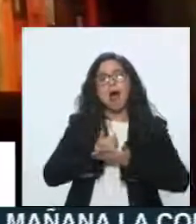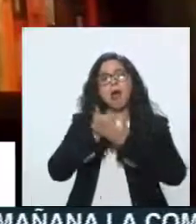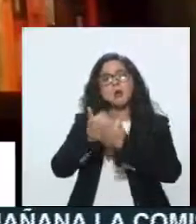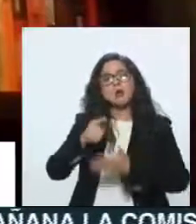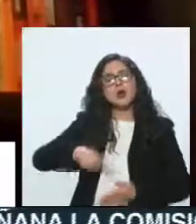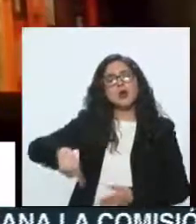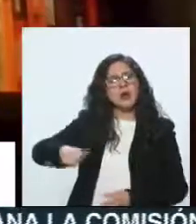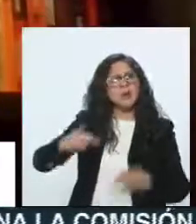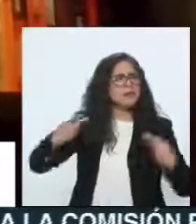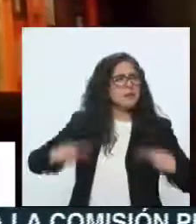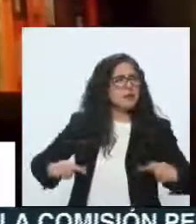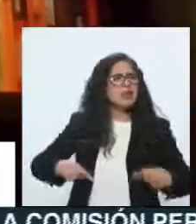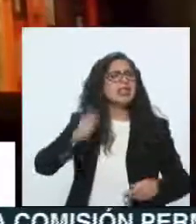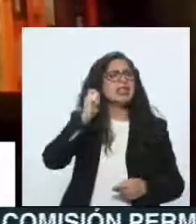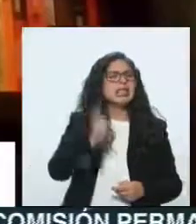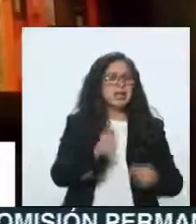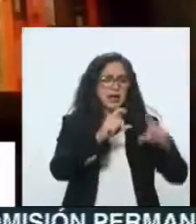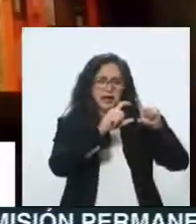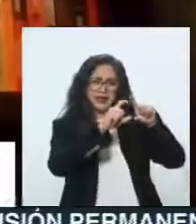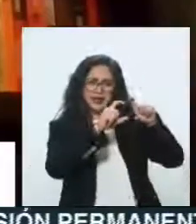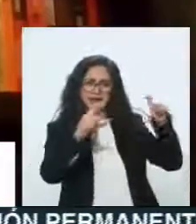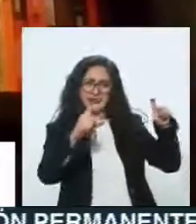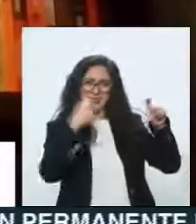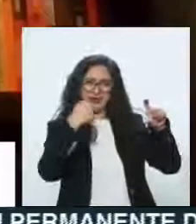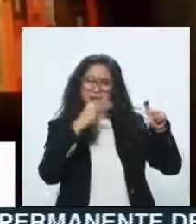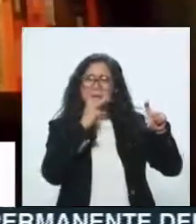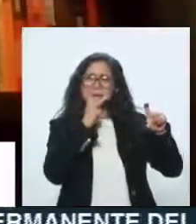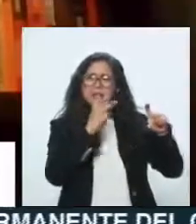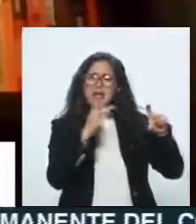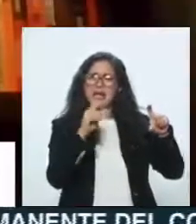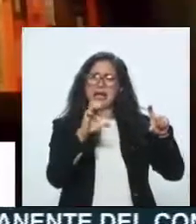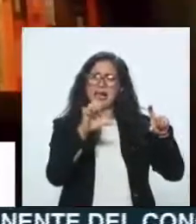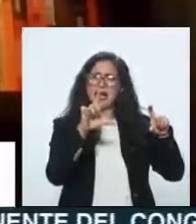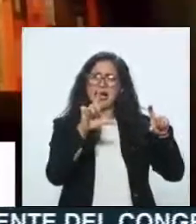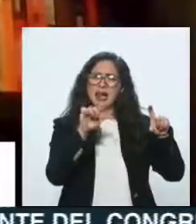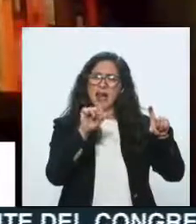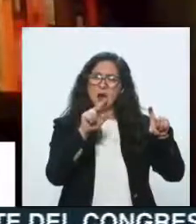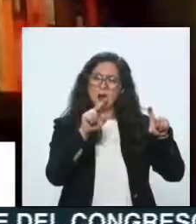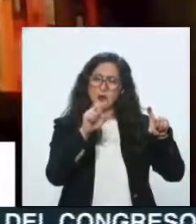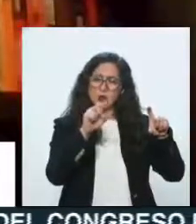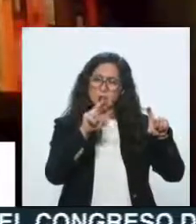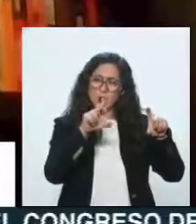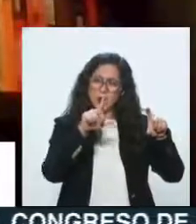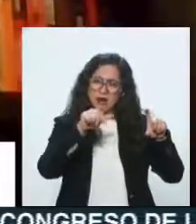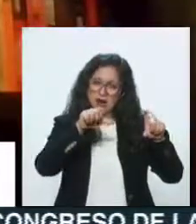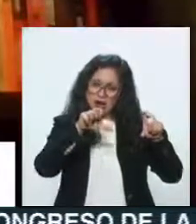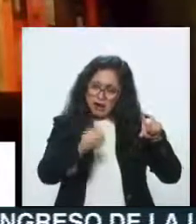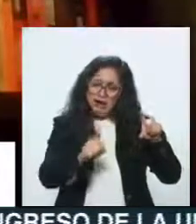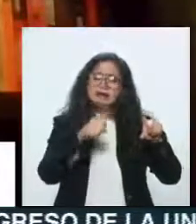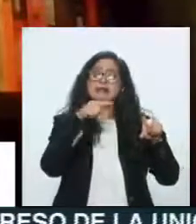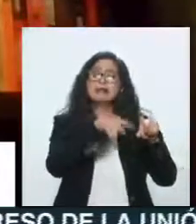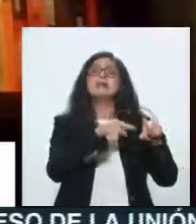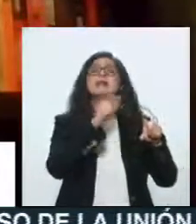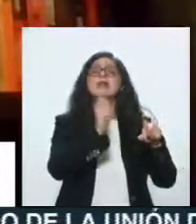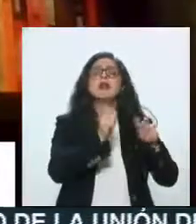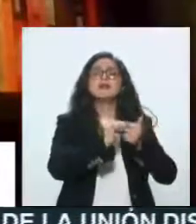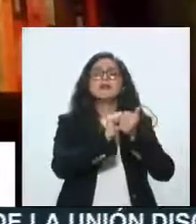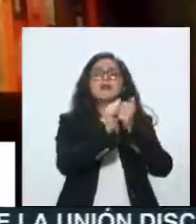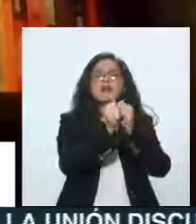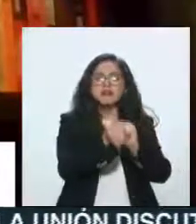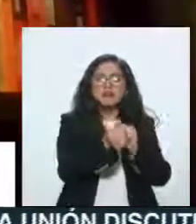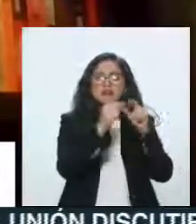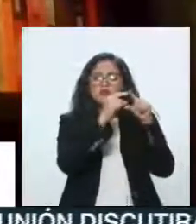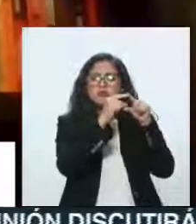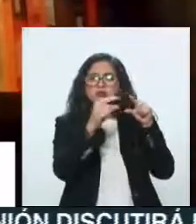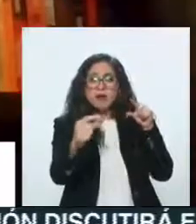una de las cláusulas que particularmente trató de, bueno, que fue